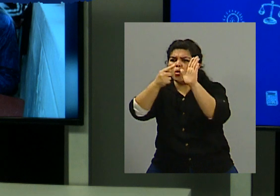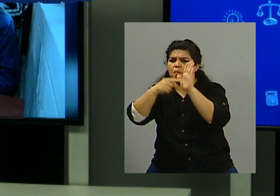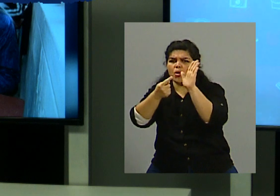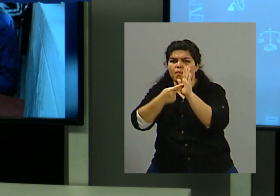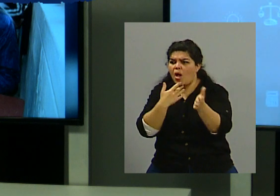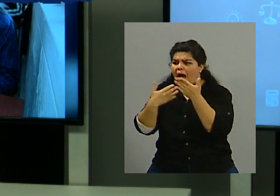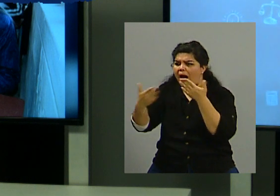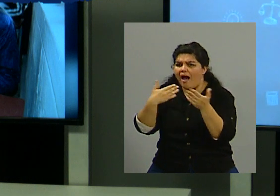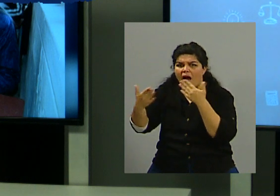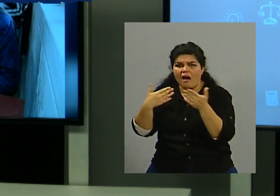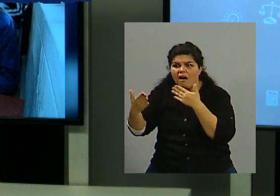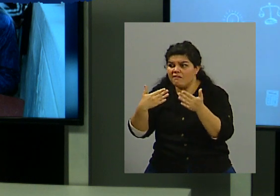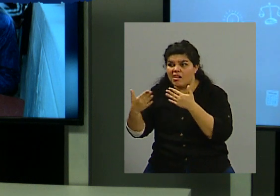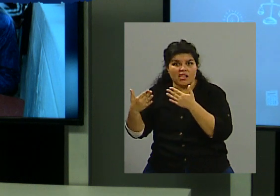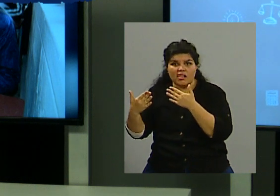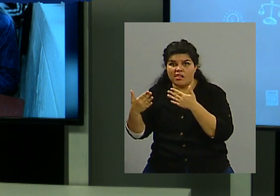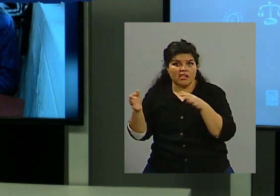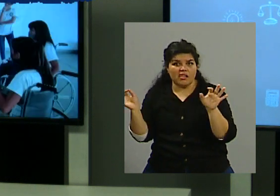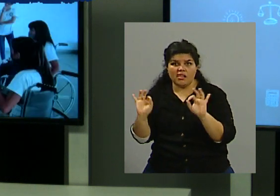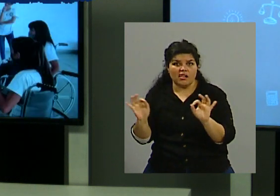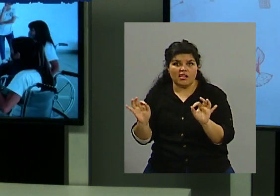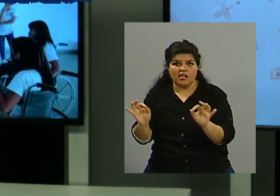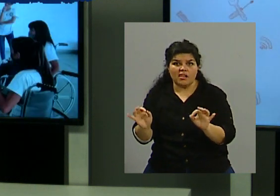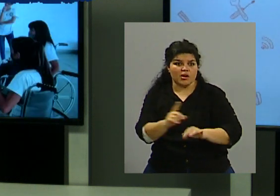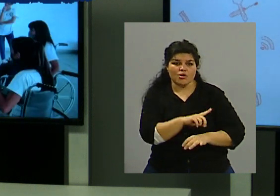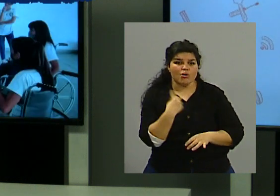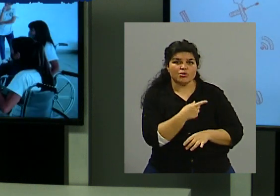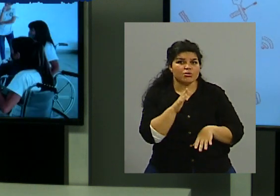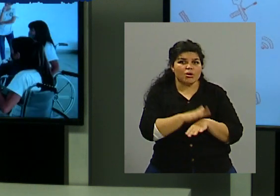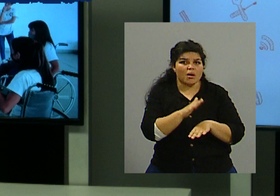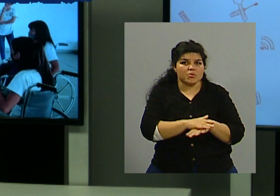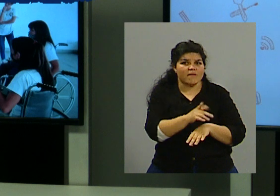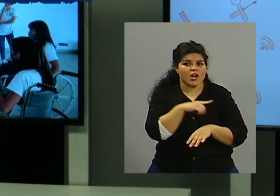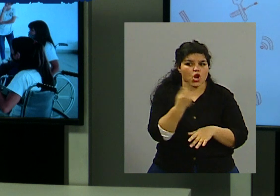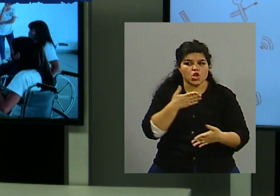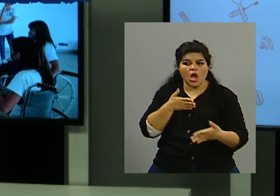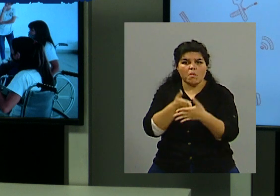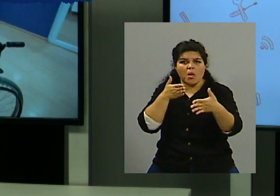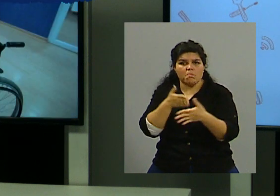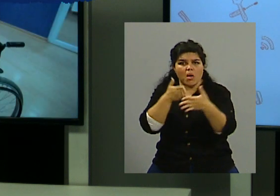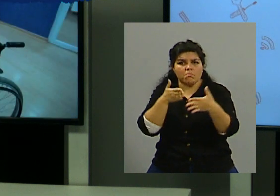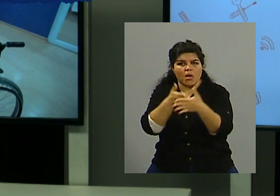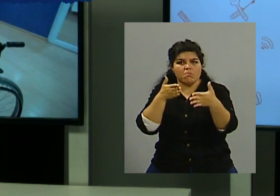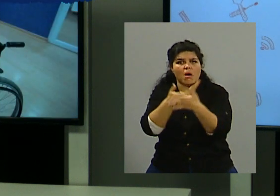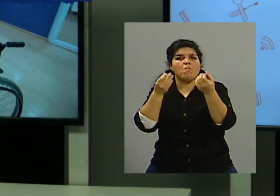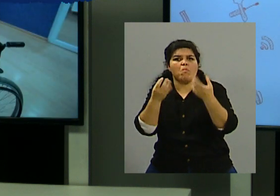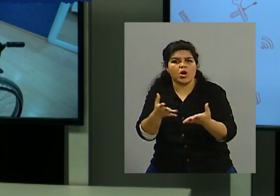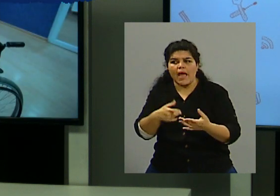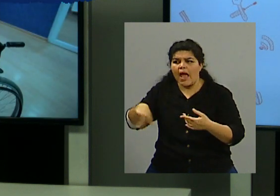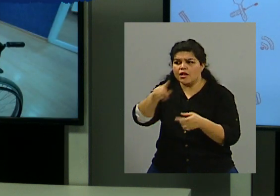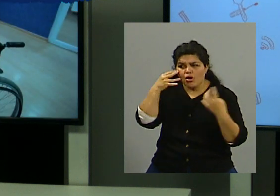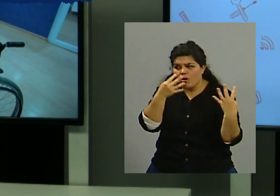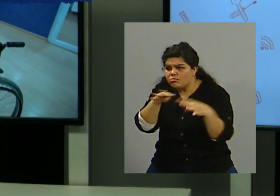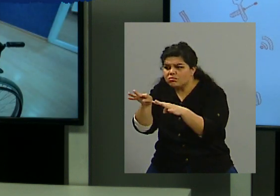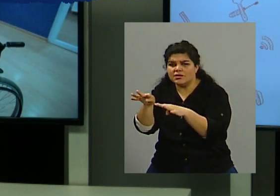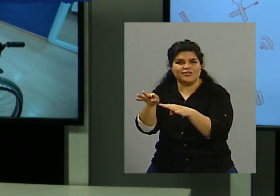estamos siendo nosotros discapacitantes de la situación, porque somos los que decidimos del otro sin tener en cuenta la voz del otro. Y en